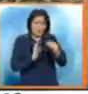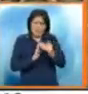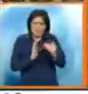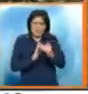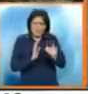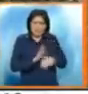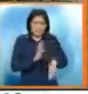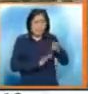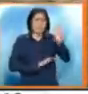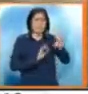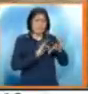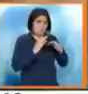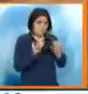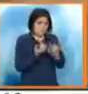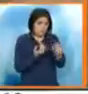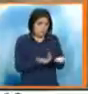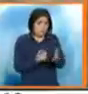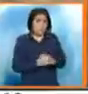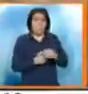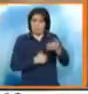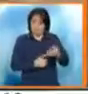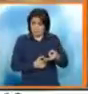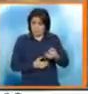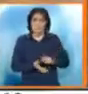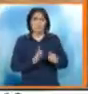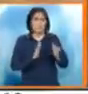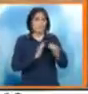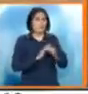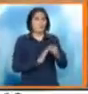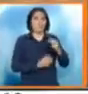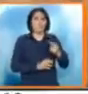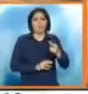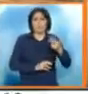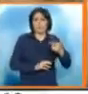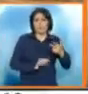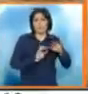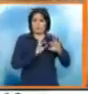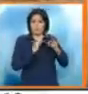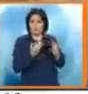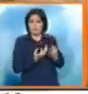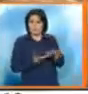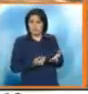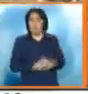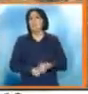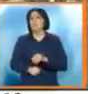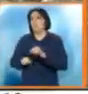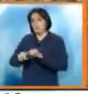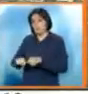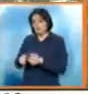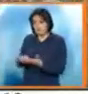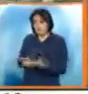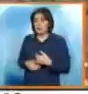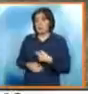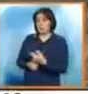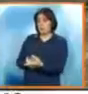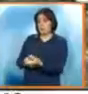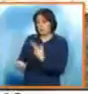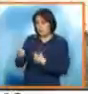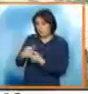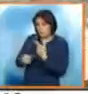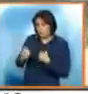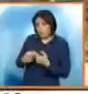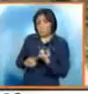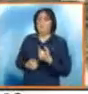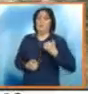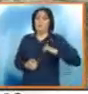más de una familia, ¿no? O sea, habían casas con dos o tres familias. Sí, mira, lo que nos ha contado la municipalidad